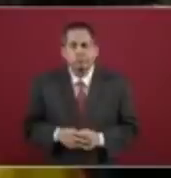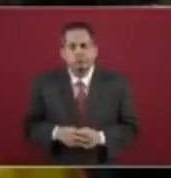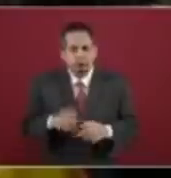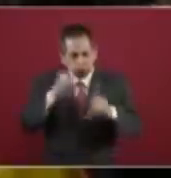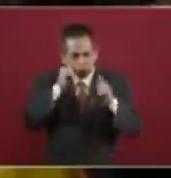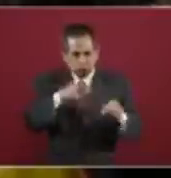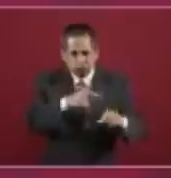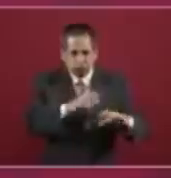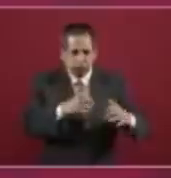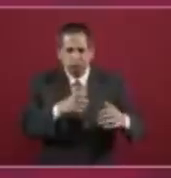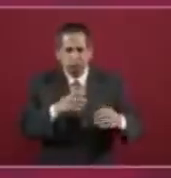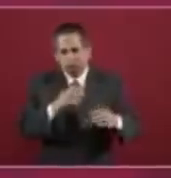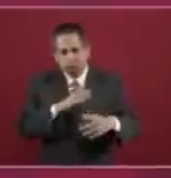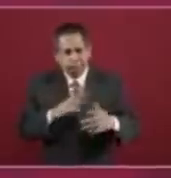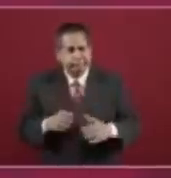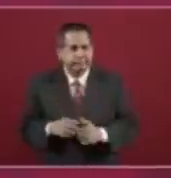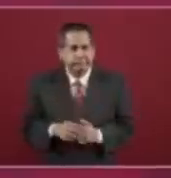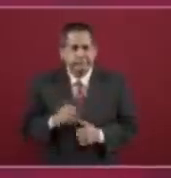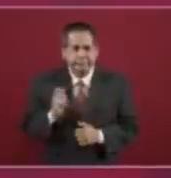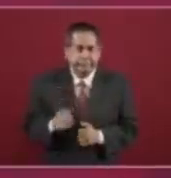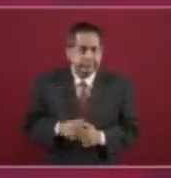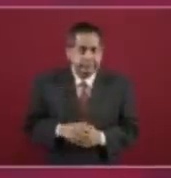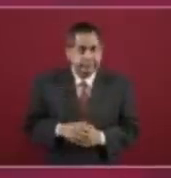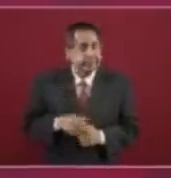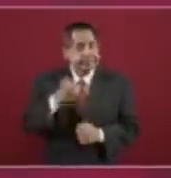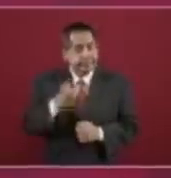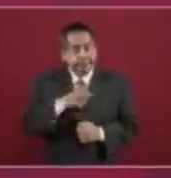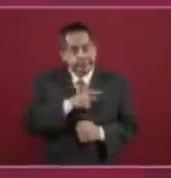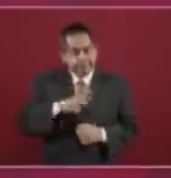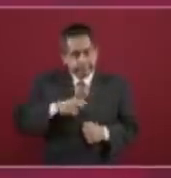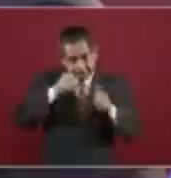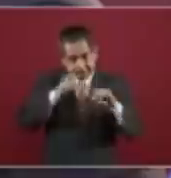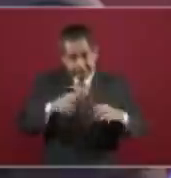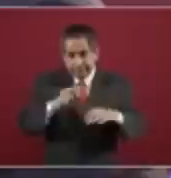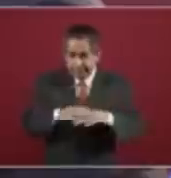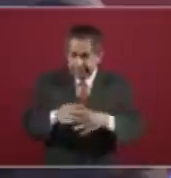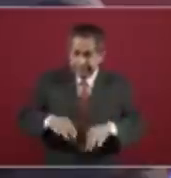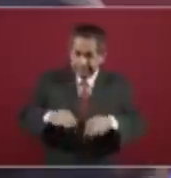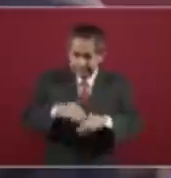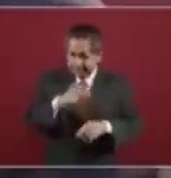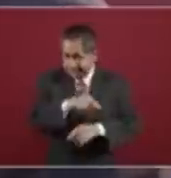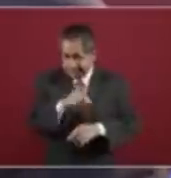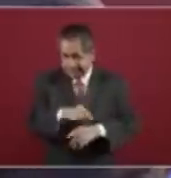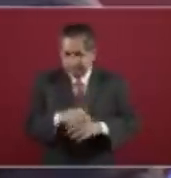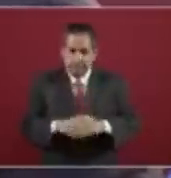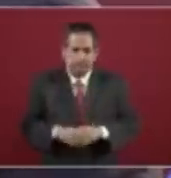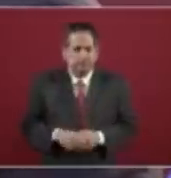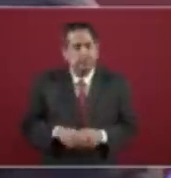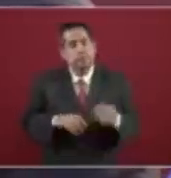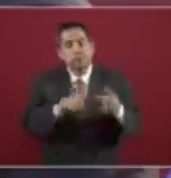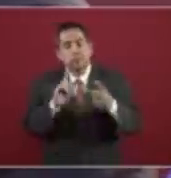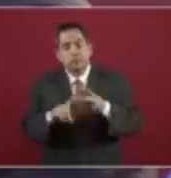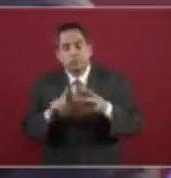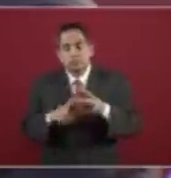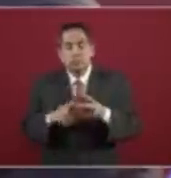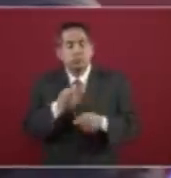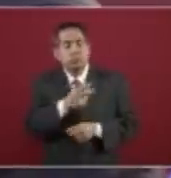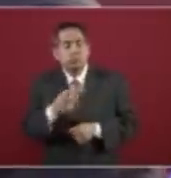atienden esto, que es lo que debería de importarnos. Luego, otro tema, la